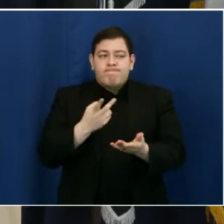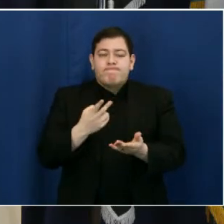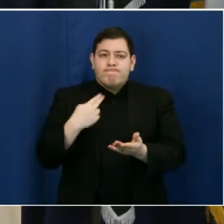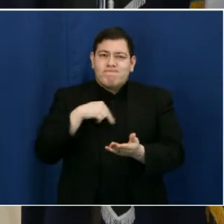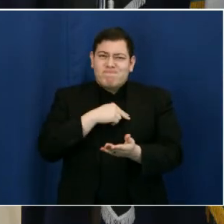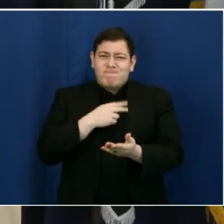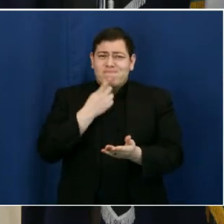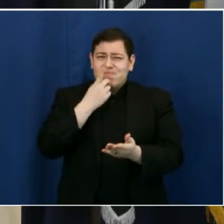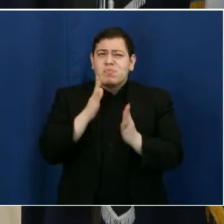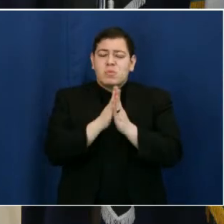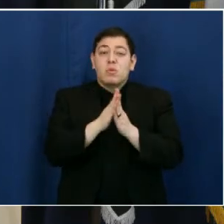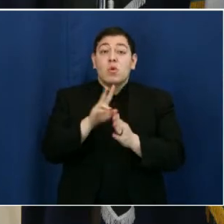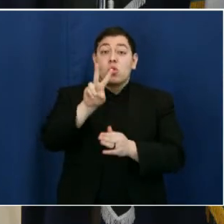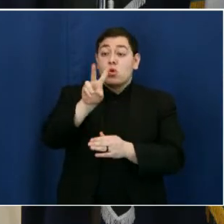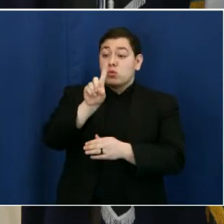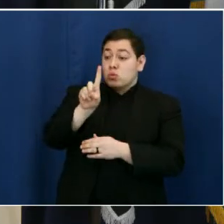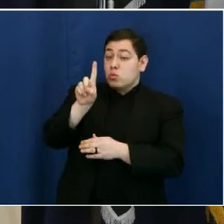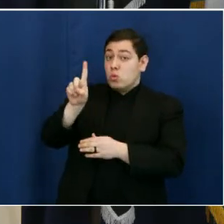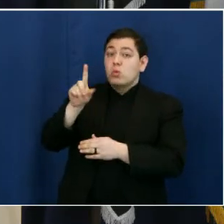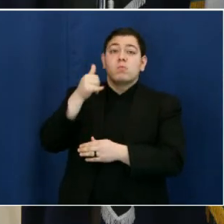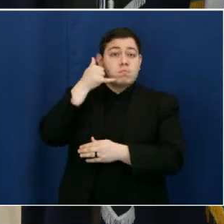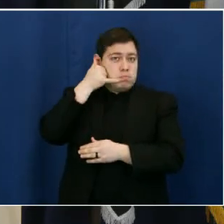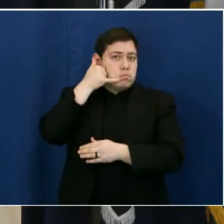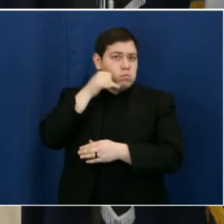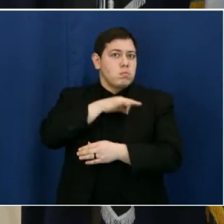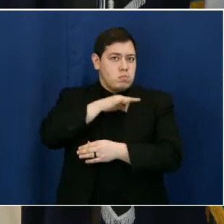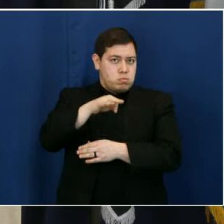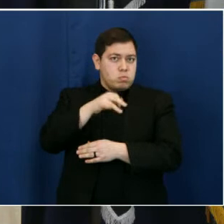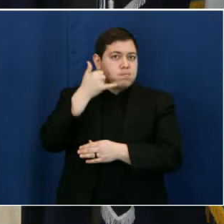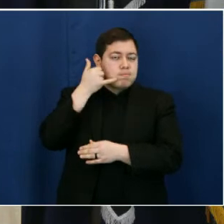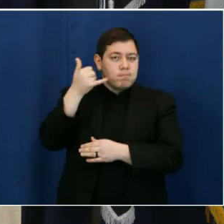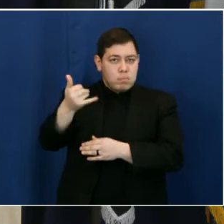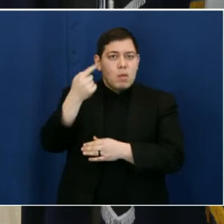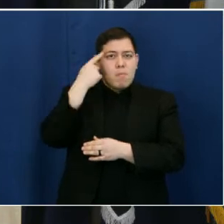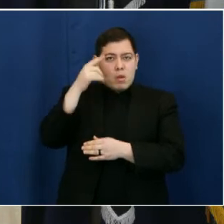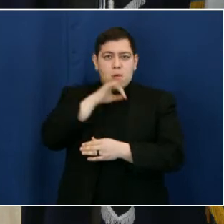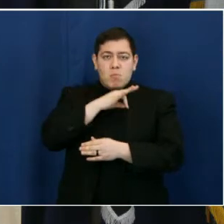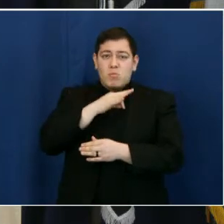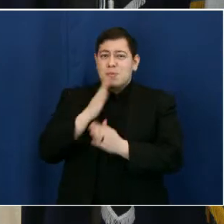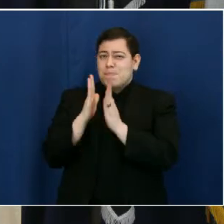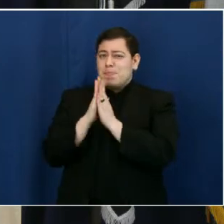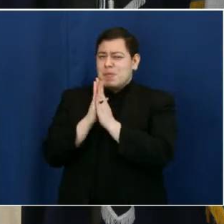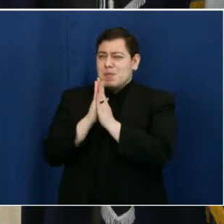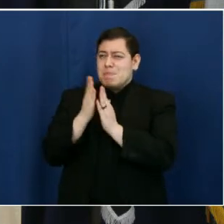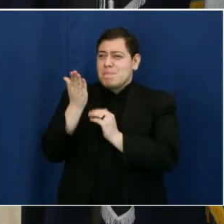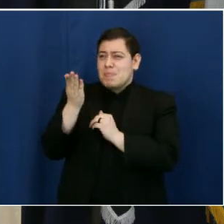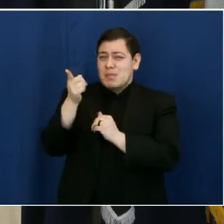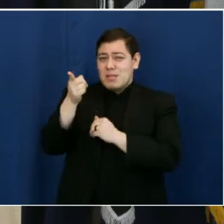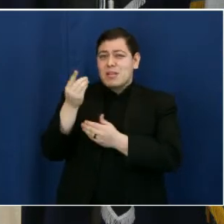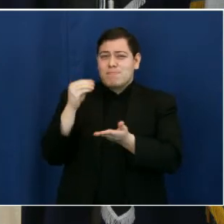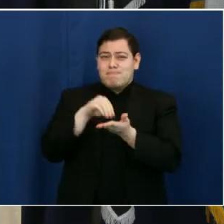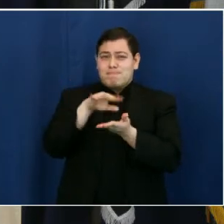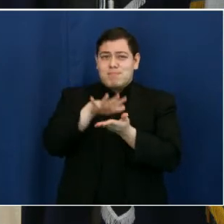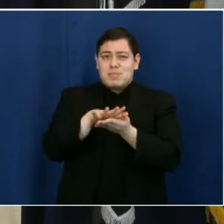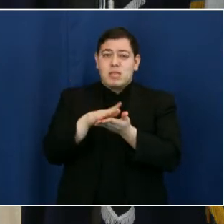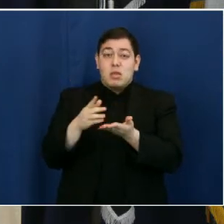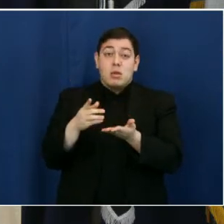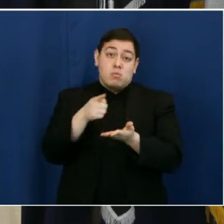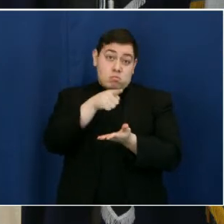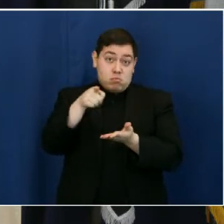a que marquen al 211 para poder hacer una cita para que puedan